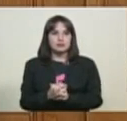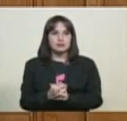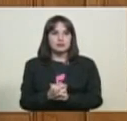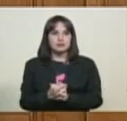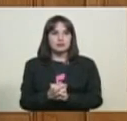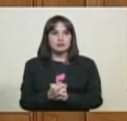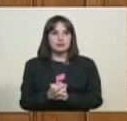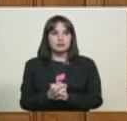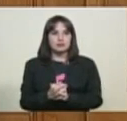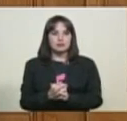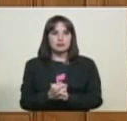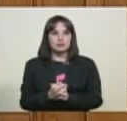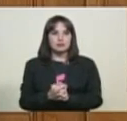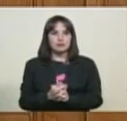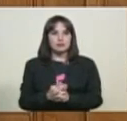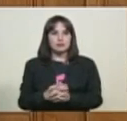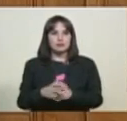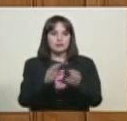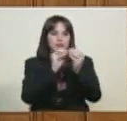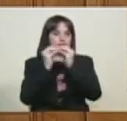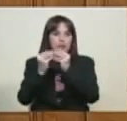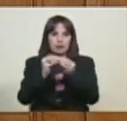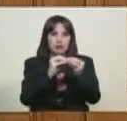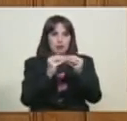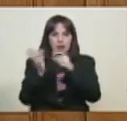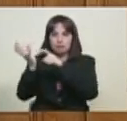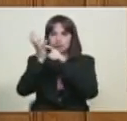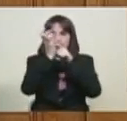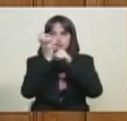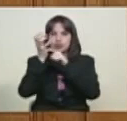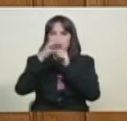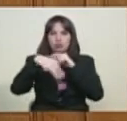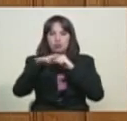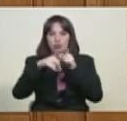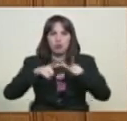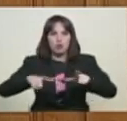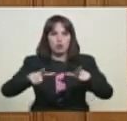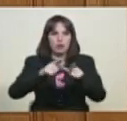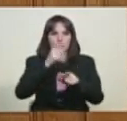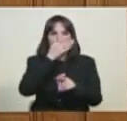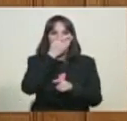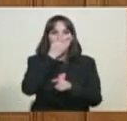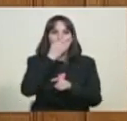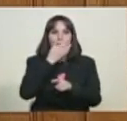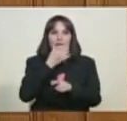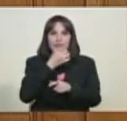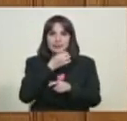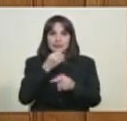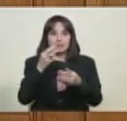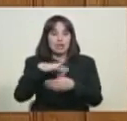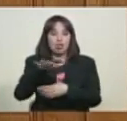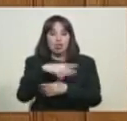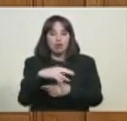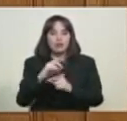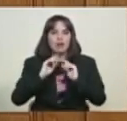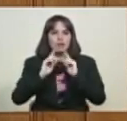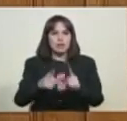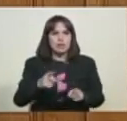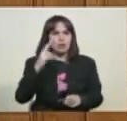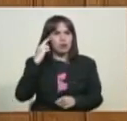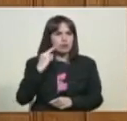de programar los GPS de los drones a partir de la ubicación del acto en la Avenida